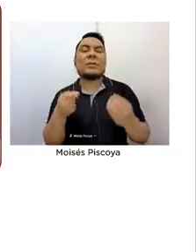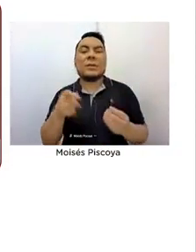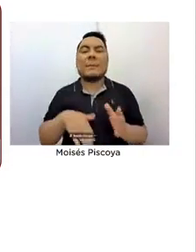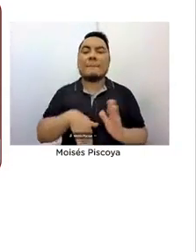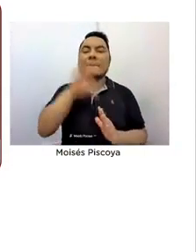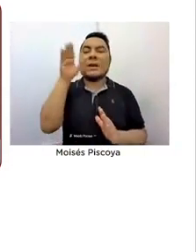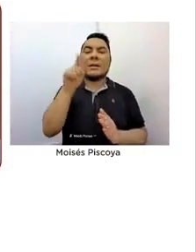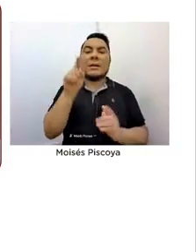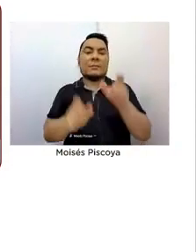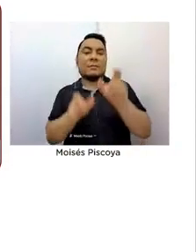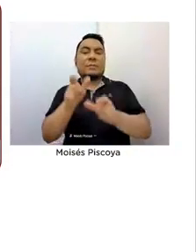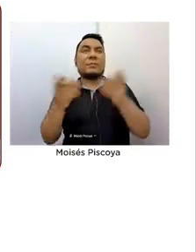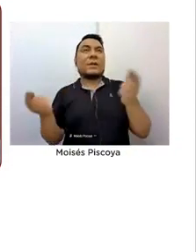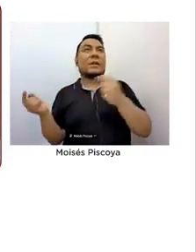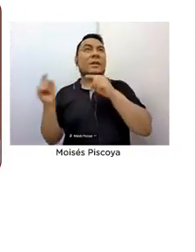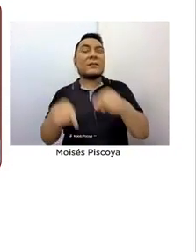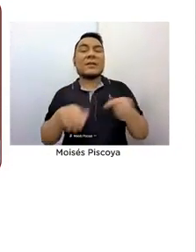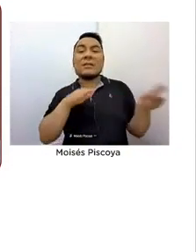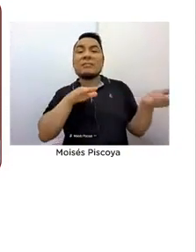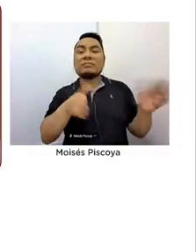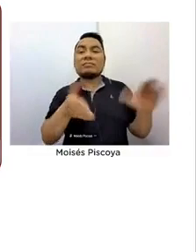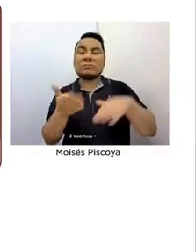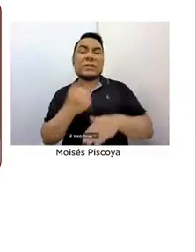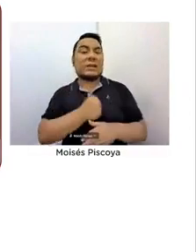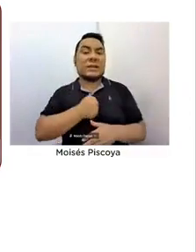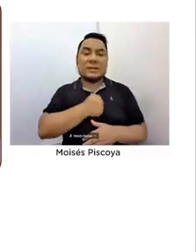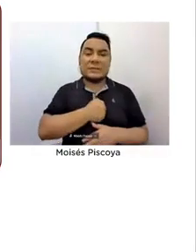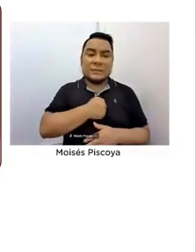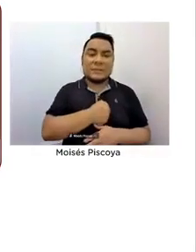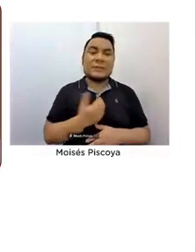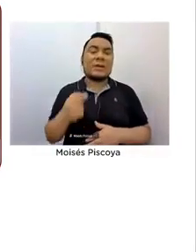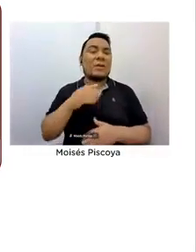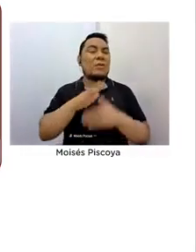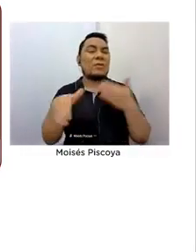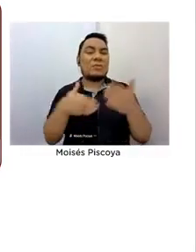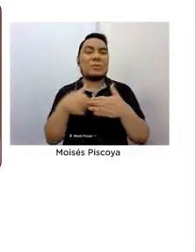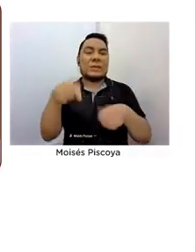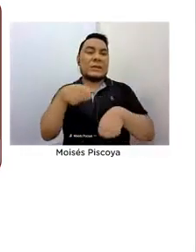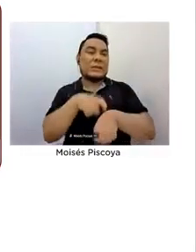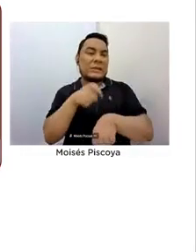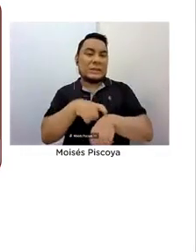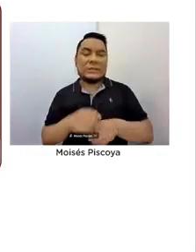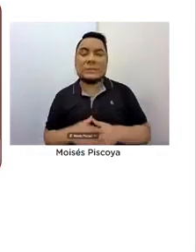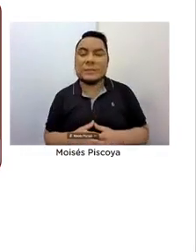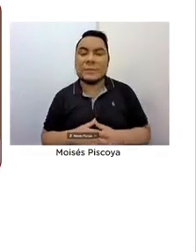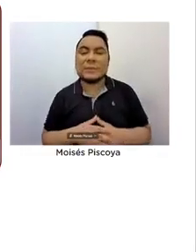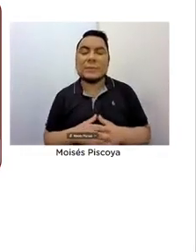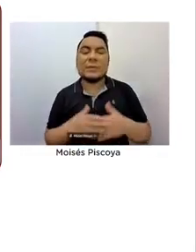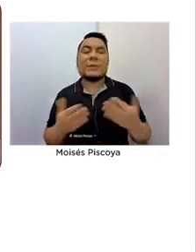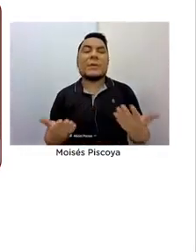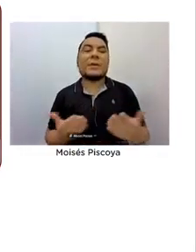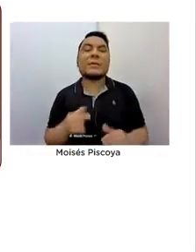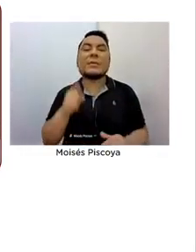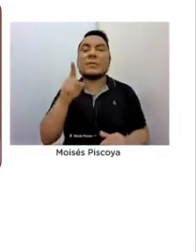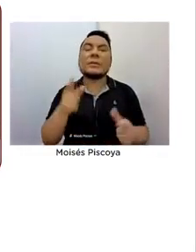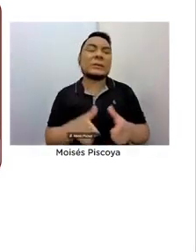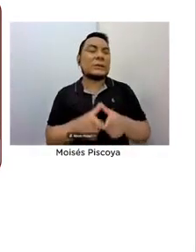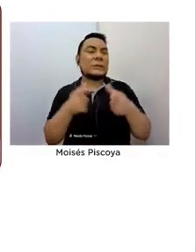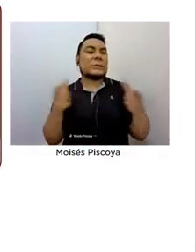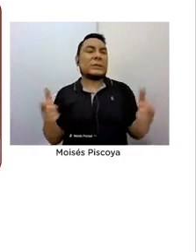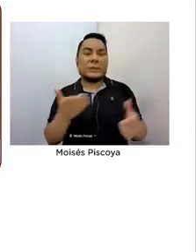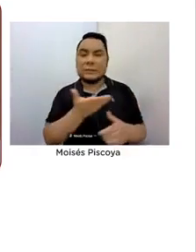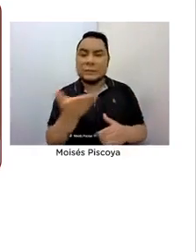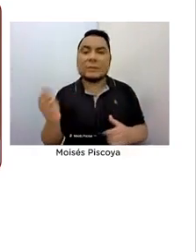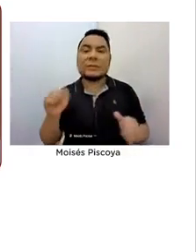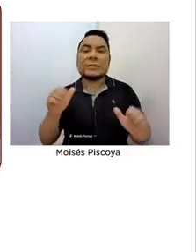mayoría de personas que vienen falleciendo lamentablemente en todo este tiempo, una gran cantidad de ellos